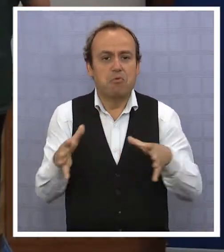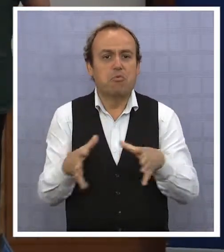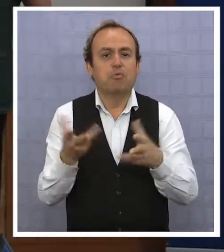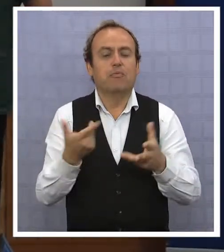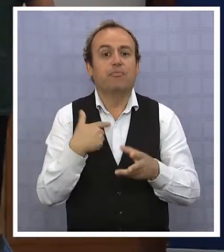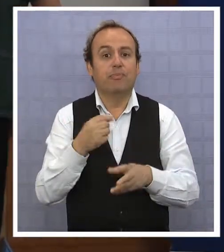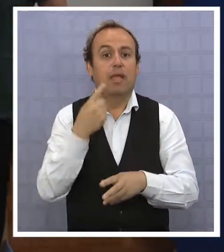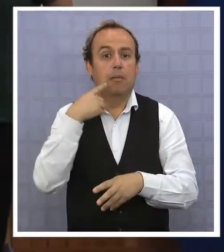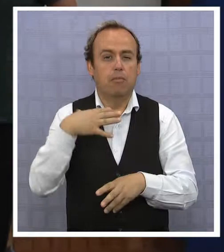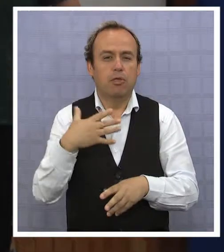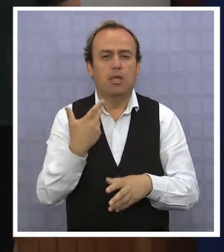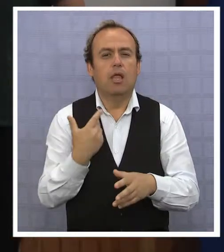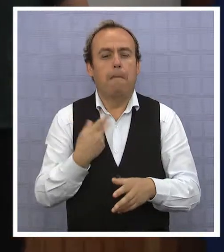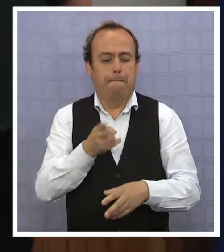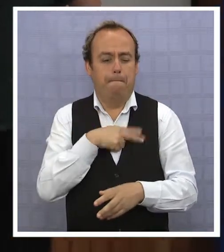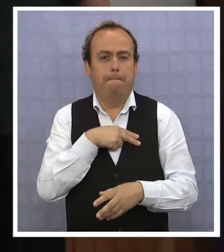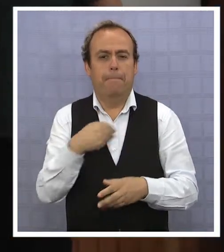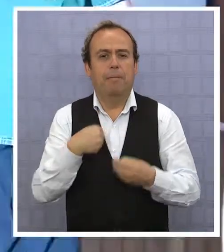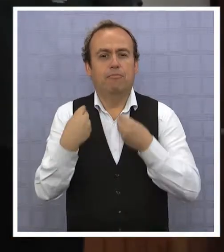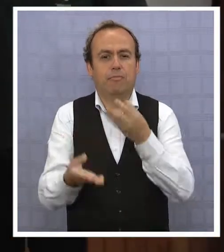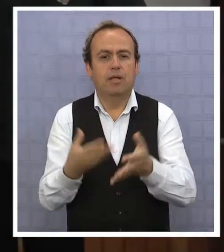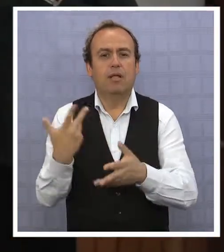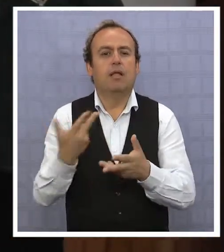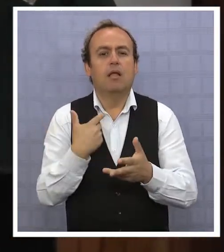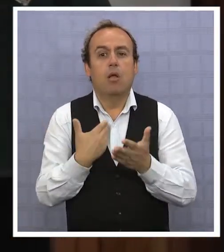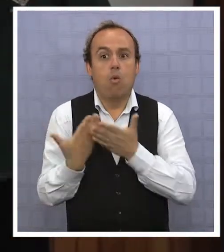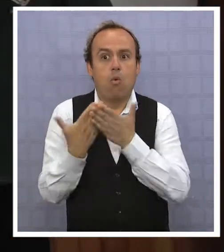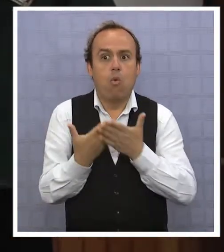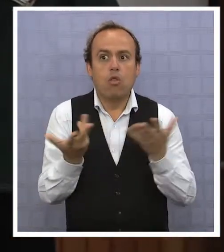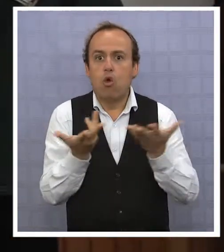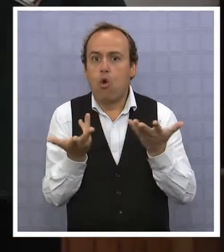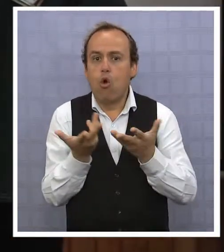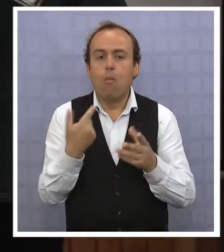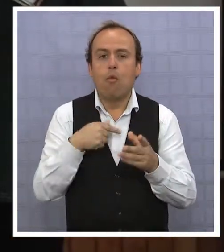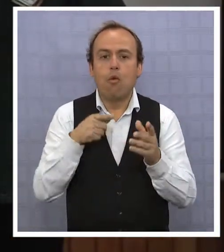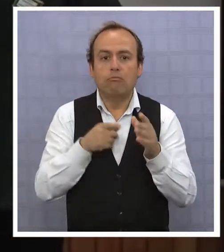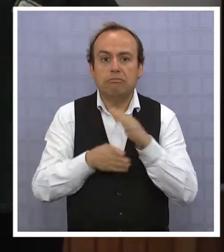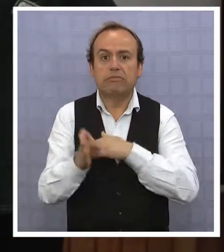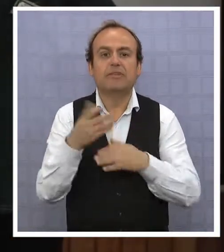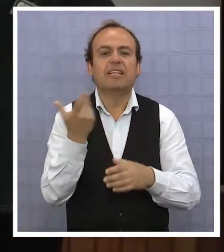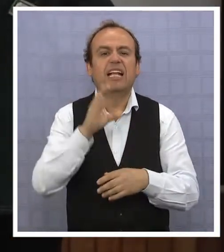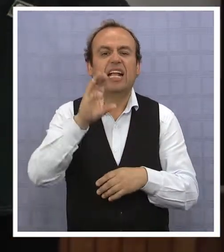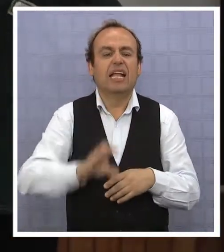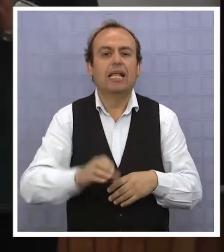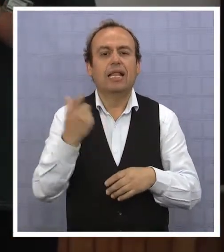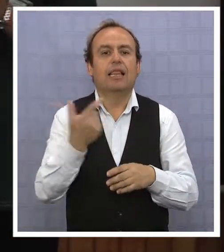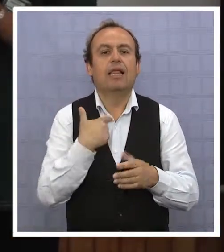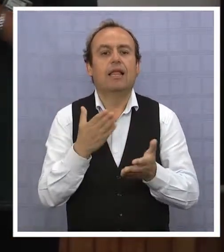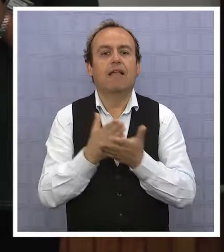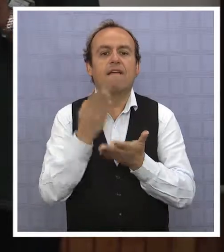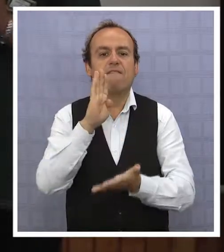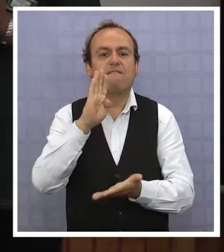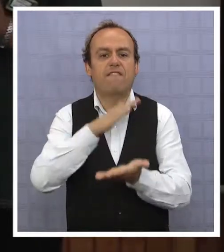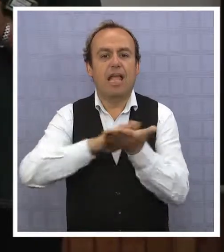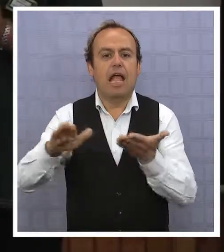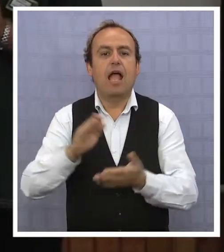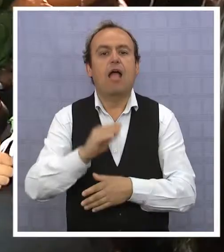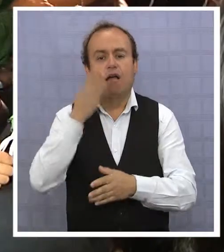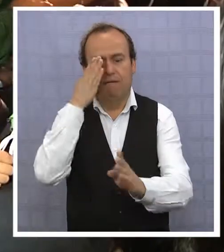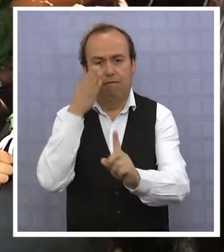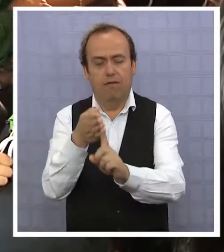los incentivos para que quienes salgan del colegio vean una buena opción en la carrera de educadora de párvulos es la beca Vocación de